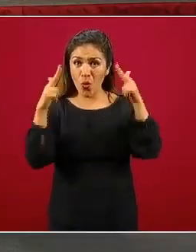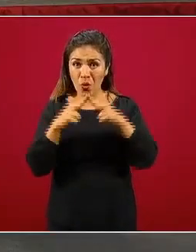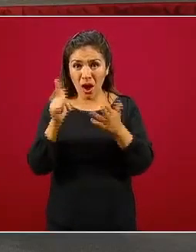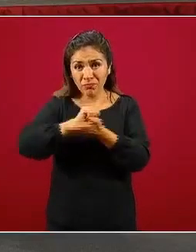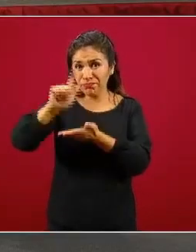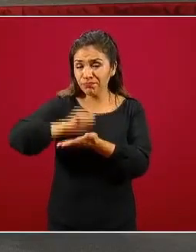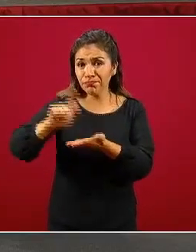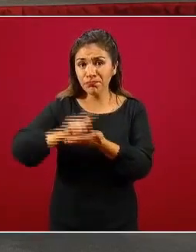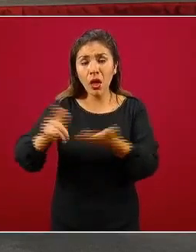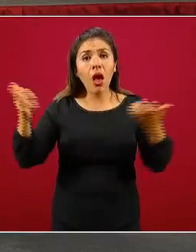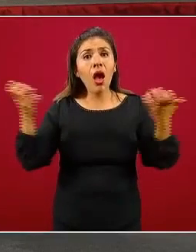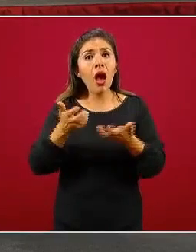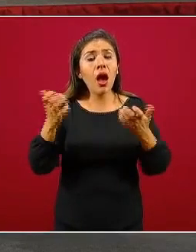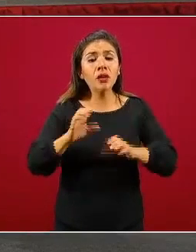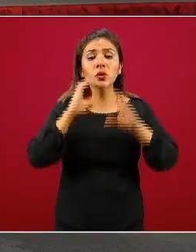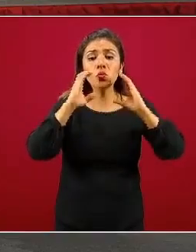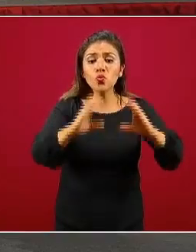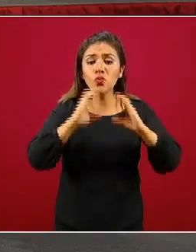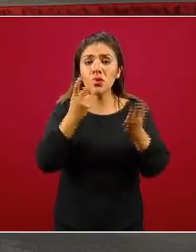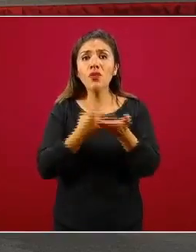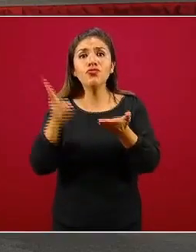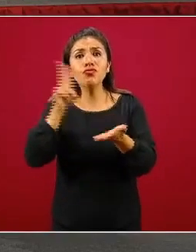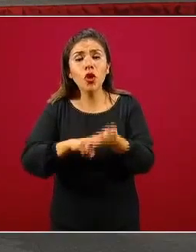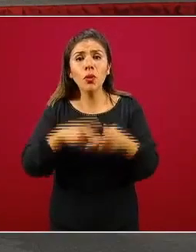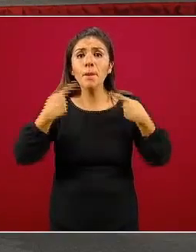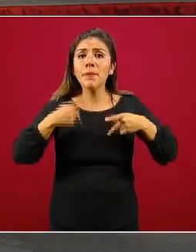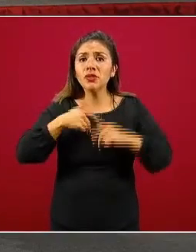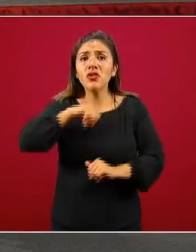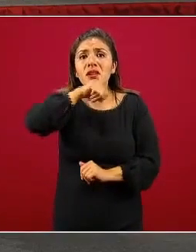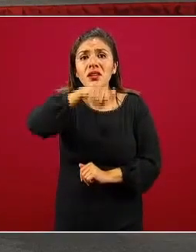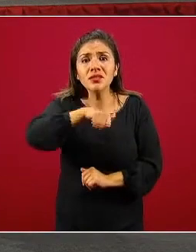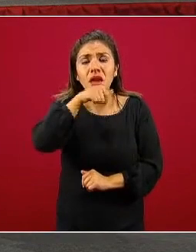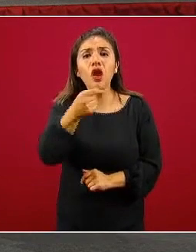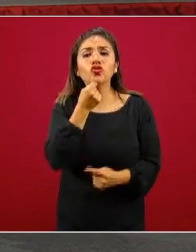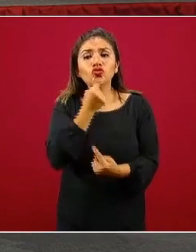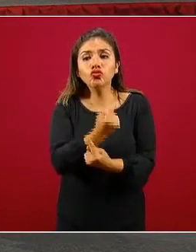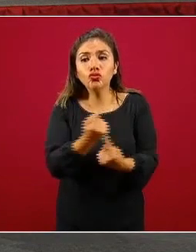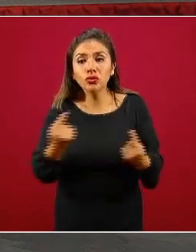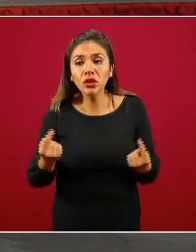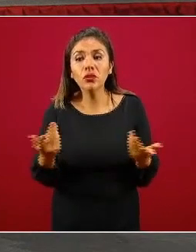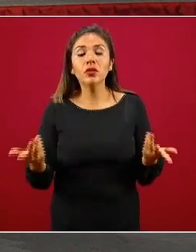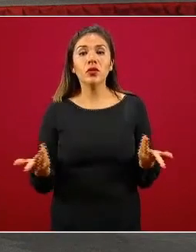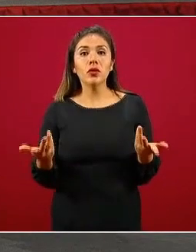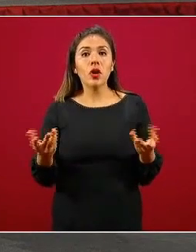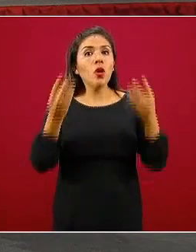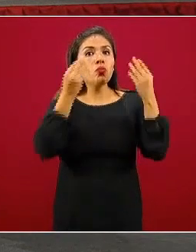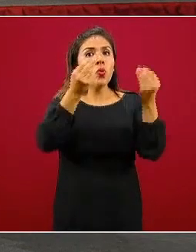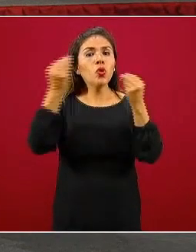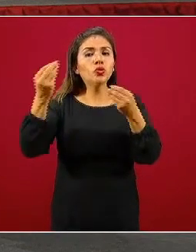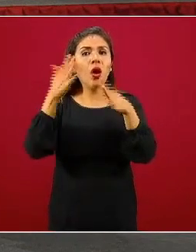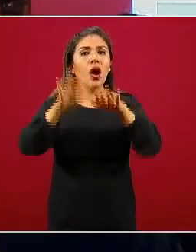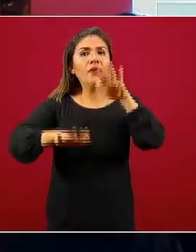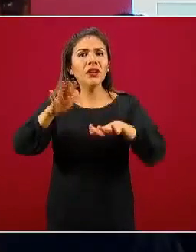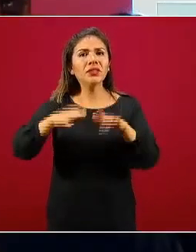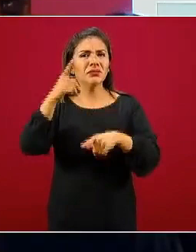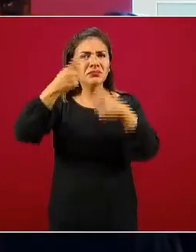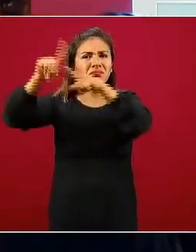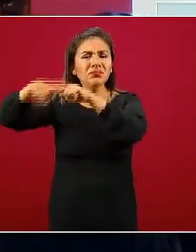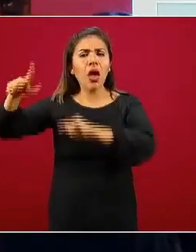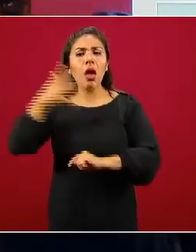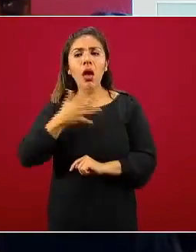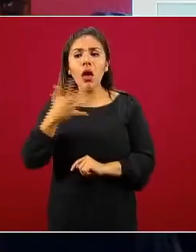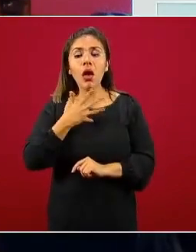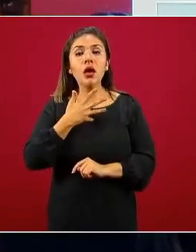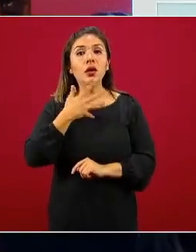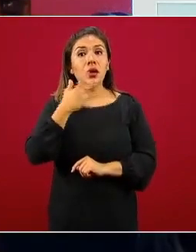terminan llevando a cabo labores de cuidadoras de adultos mayores, de niños, en muchos casos